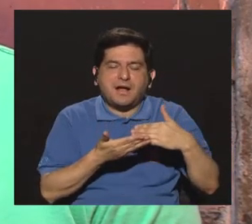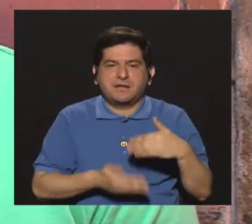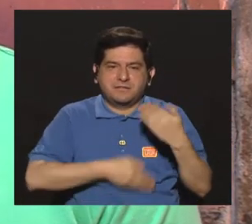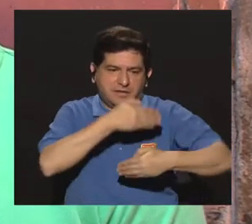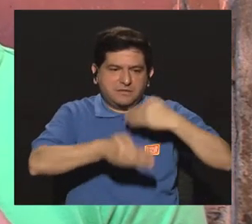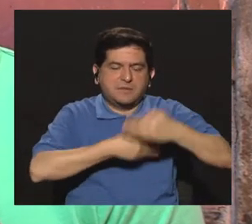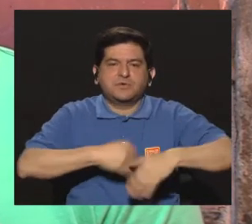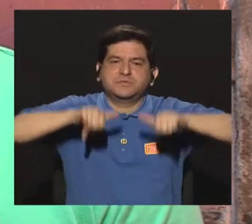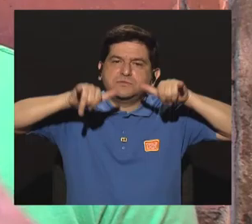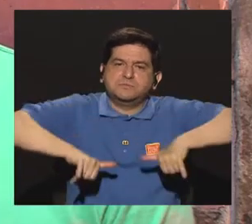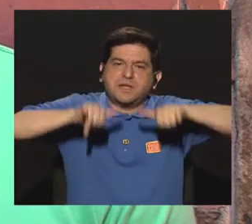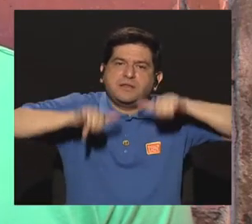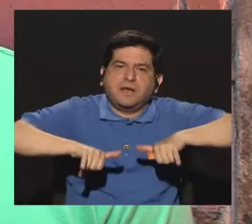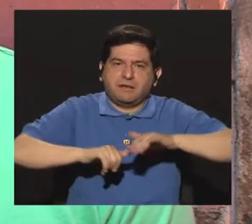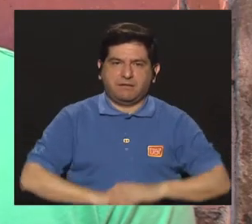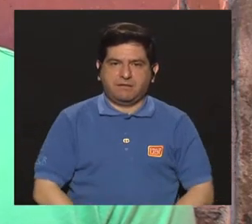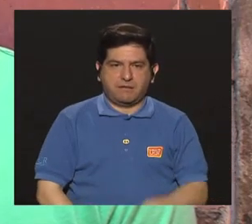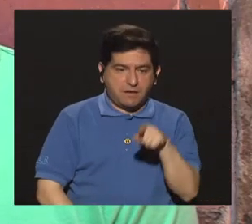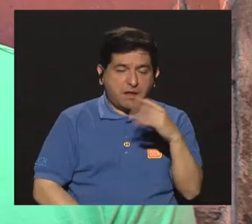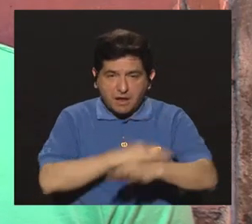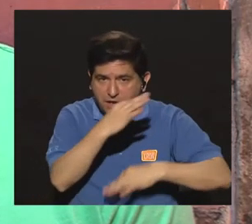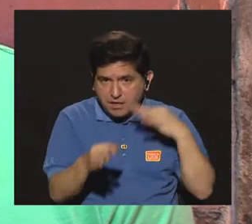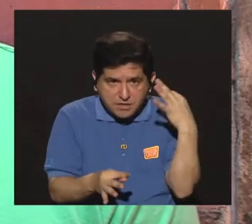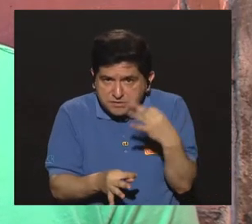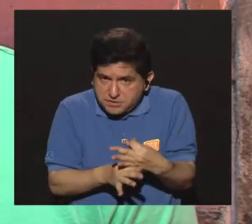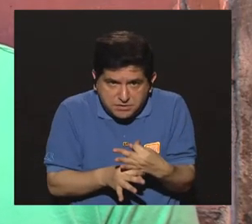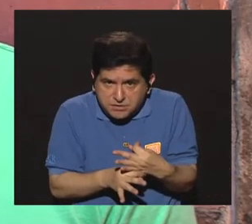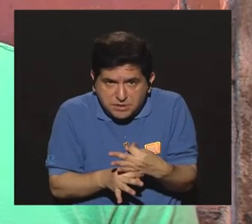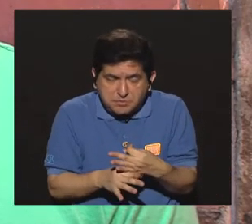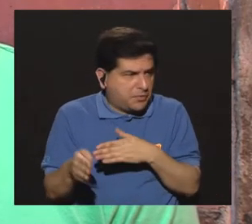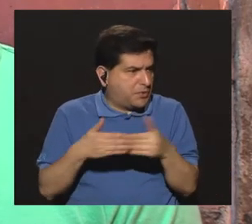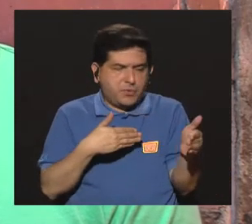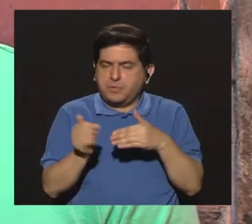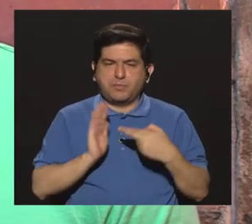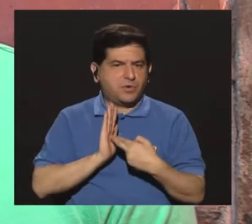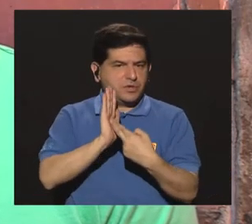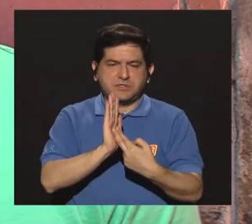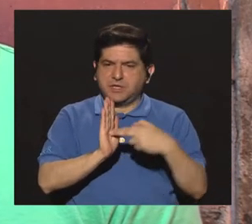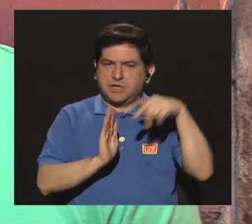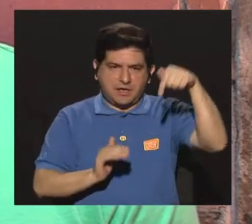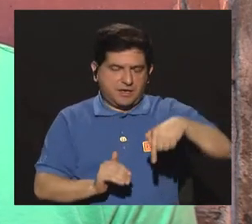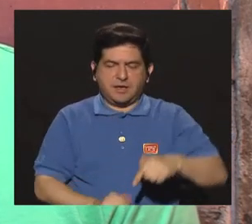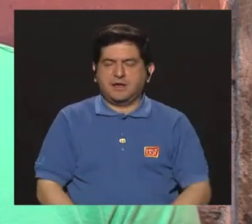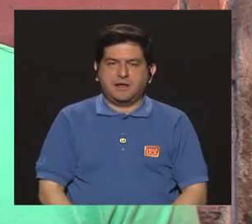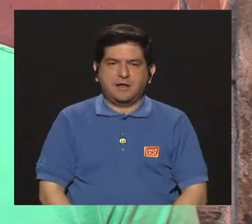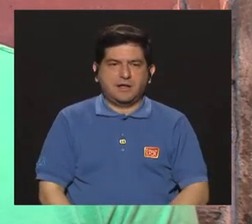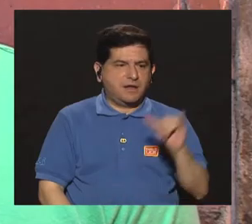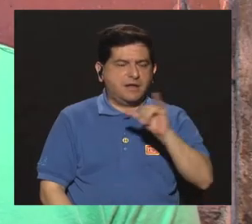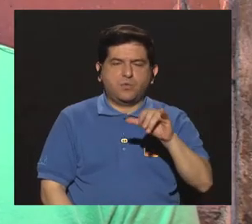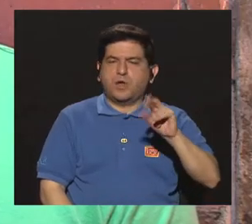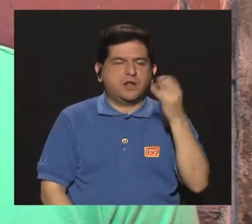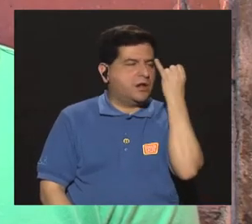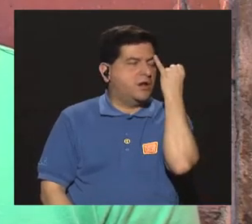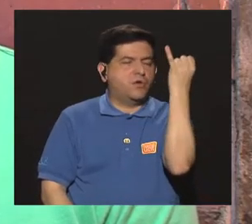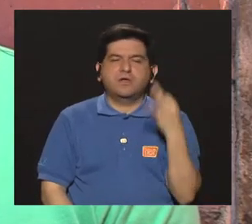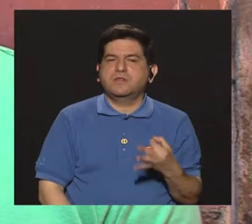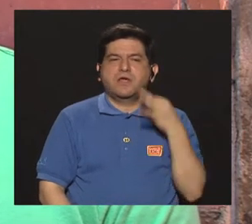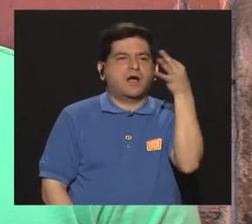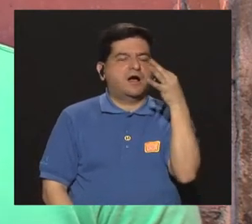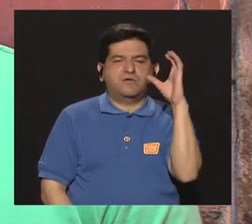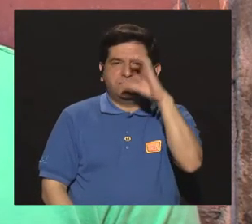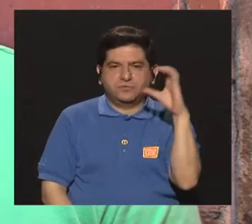de esto es verdad conservar entonces esas especies ni siquiera aunque no están representadas aquí ni siquiera están en planes